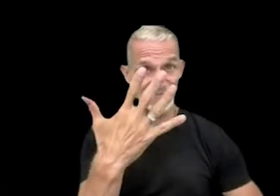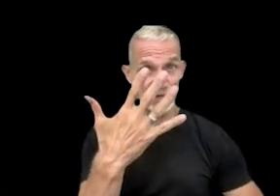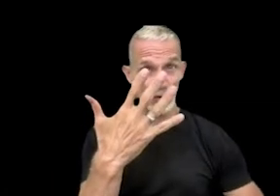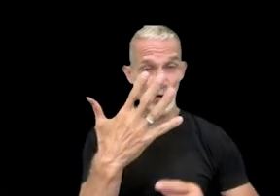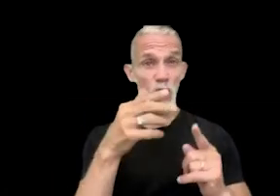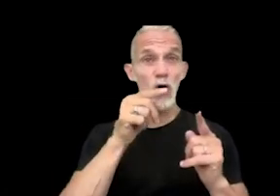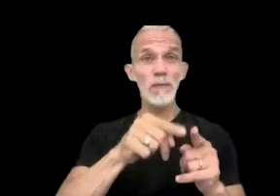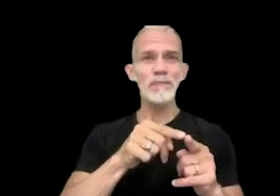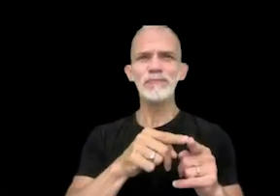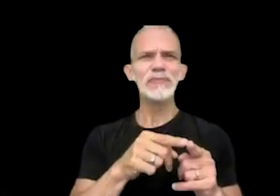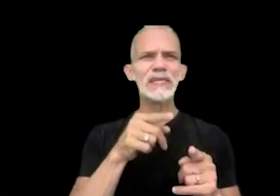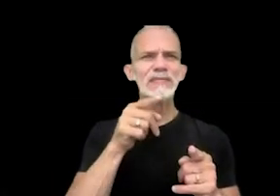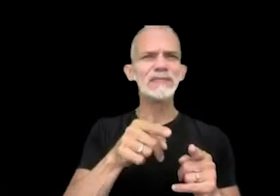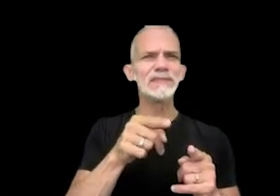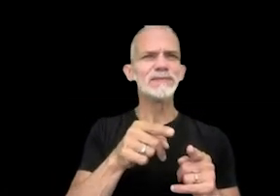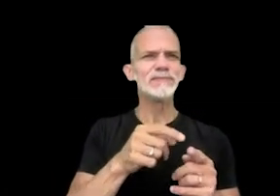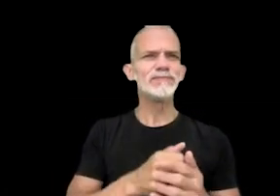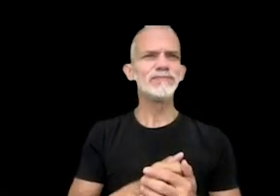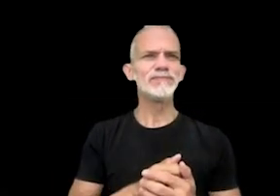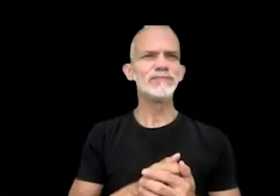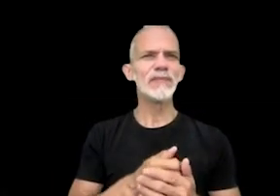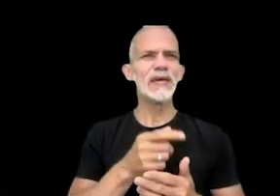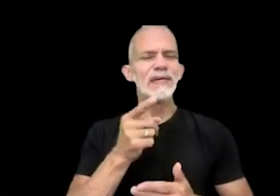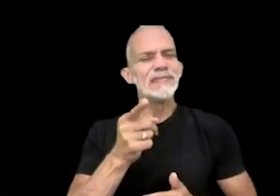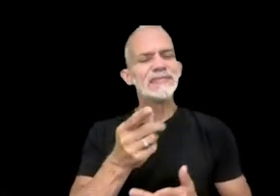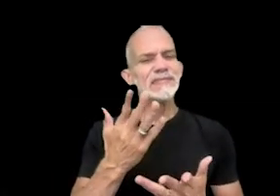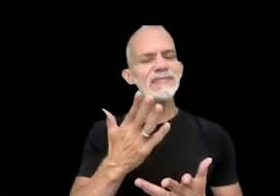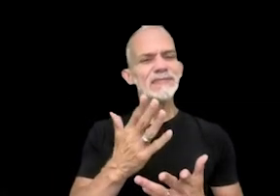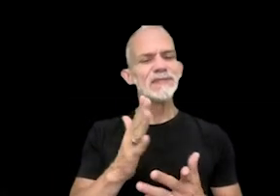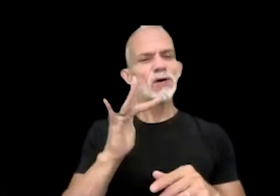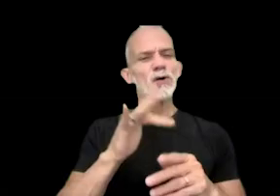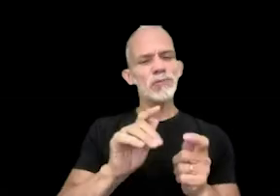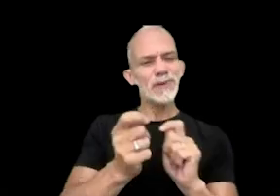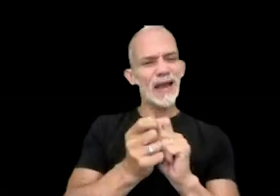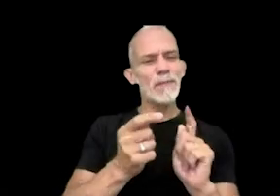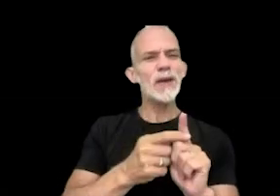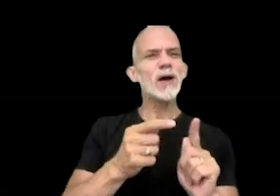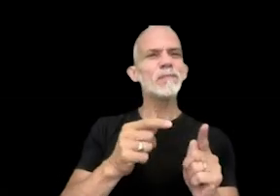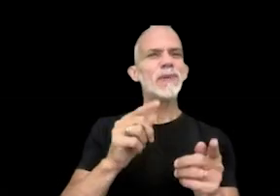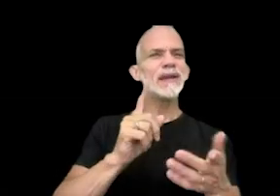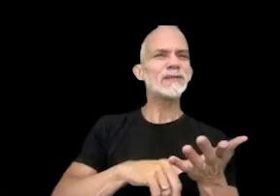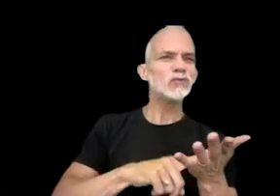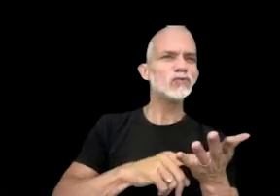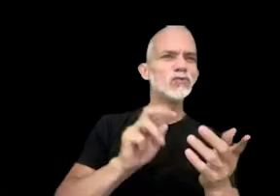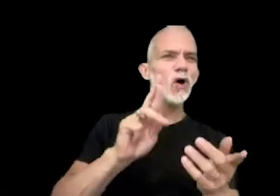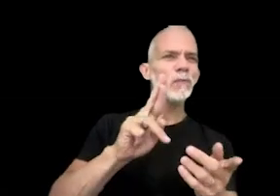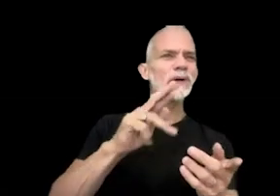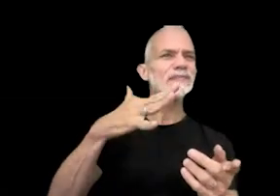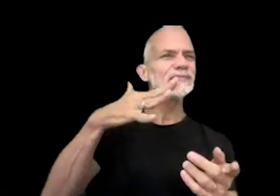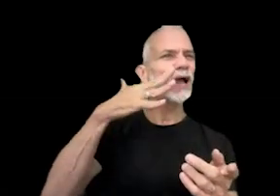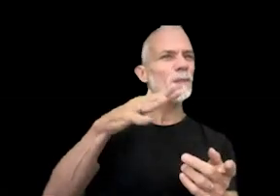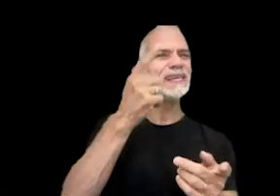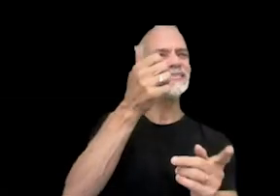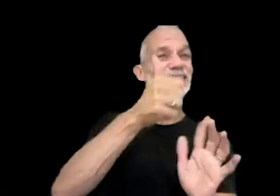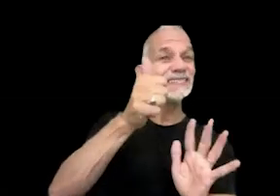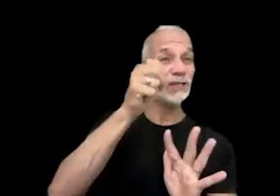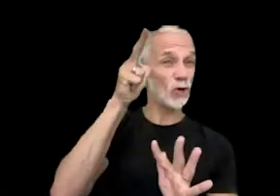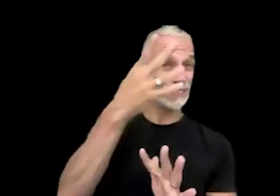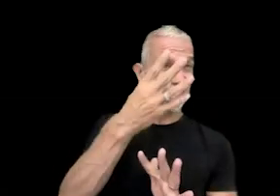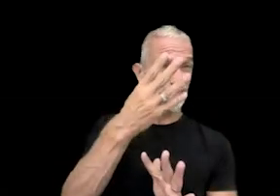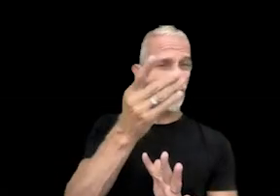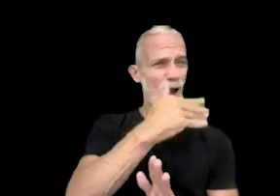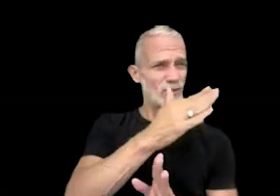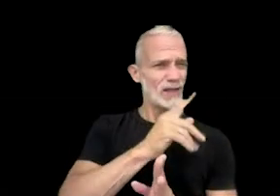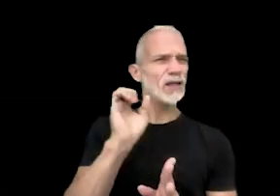5775, donde toca a la Resolución 5684, donde si ustedes van a